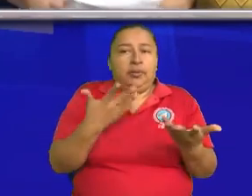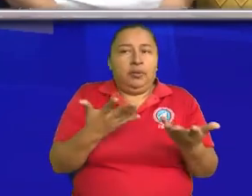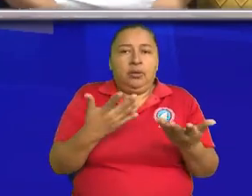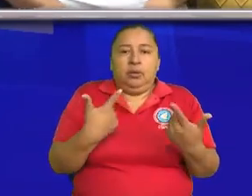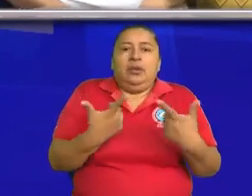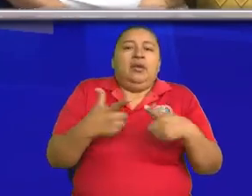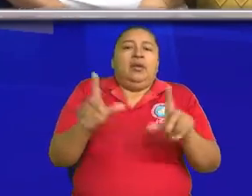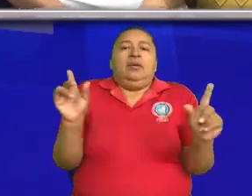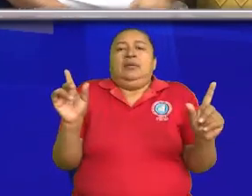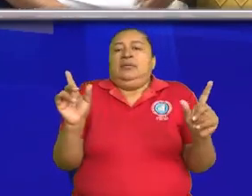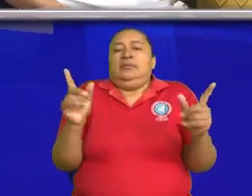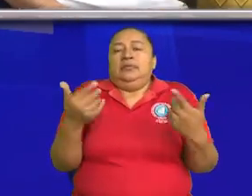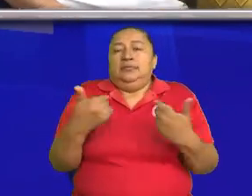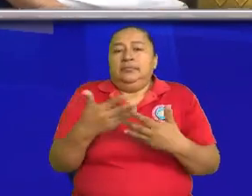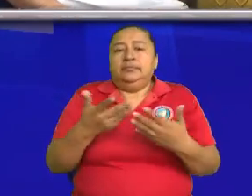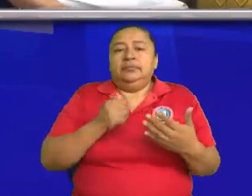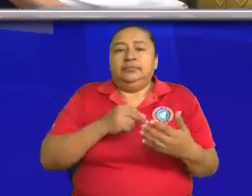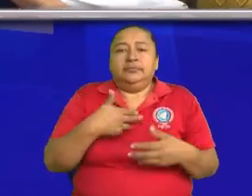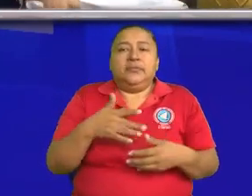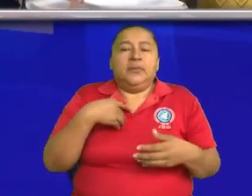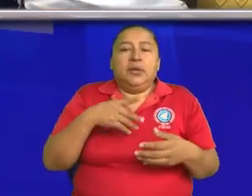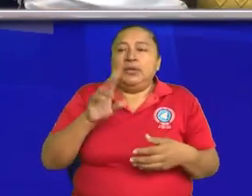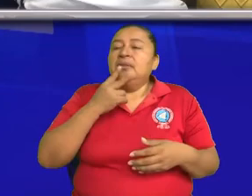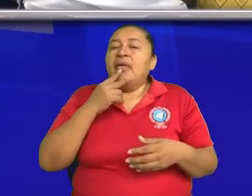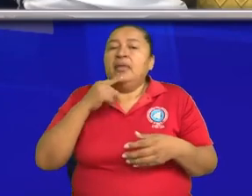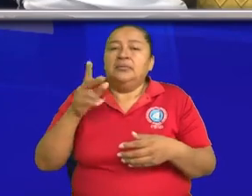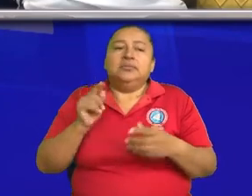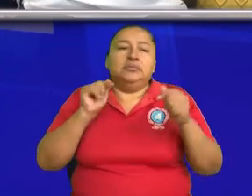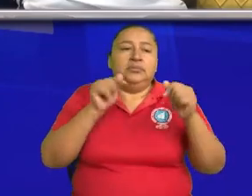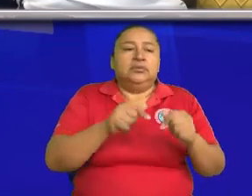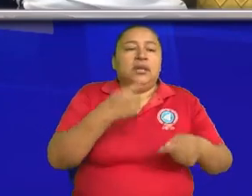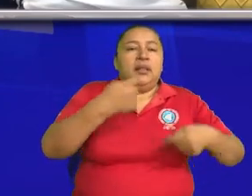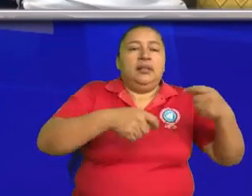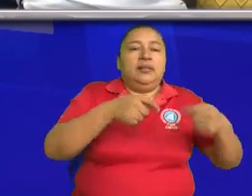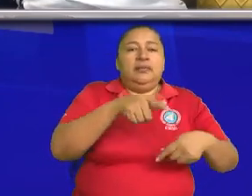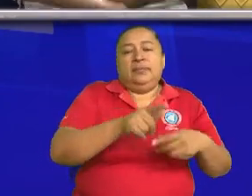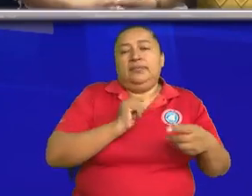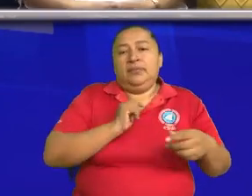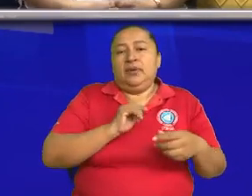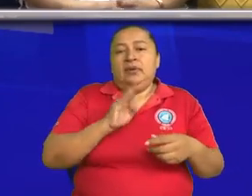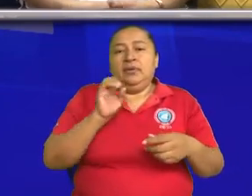permitirle que sea indisciplinada y está